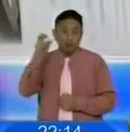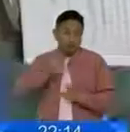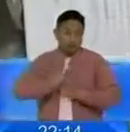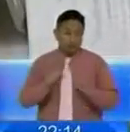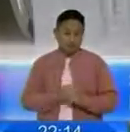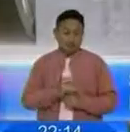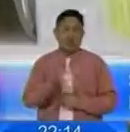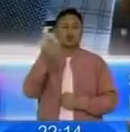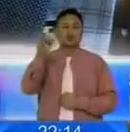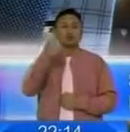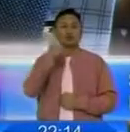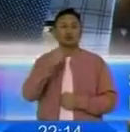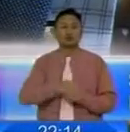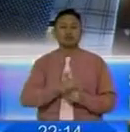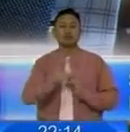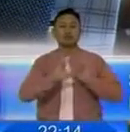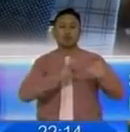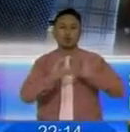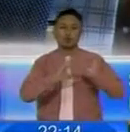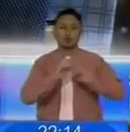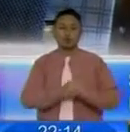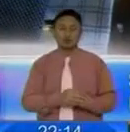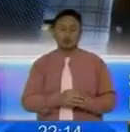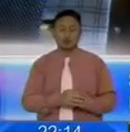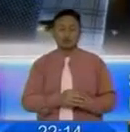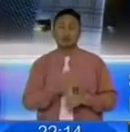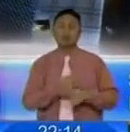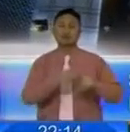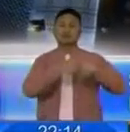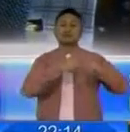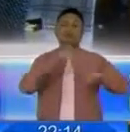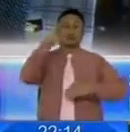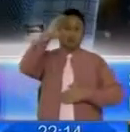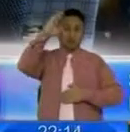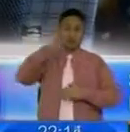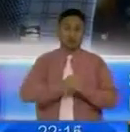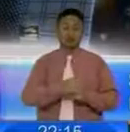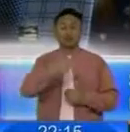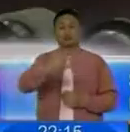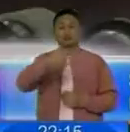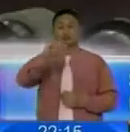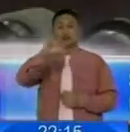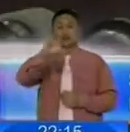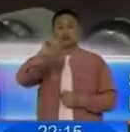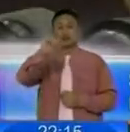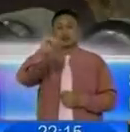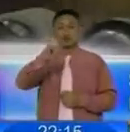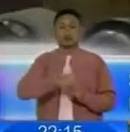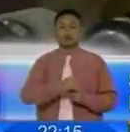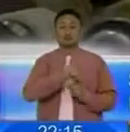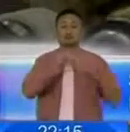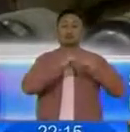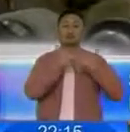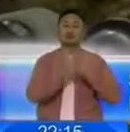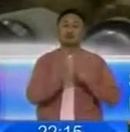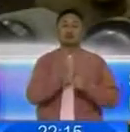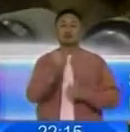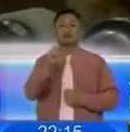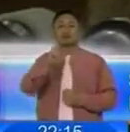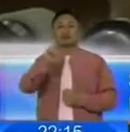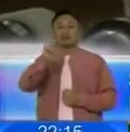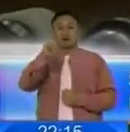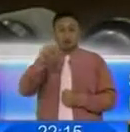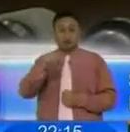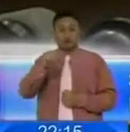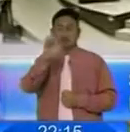hace referencia a una conversación filtrada que aparentemente tuvo el ex agente de inteligencia Raúl Chicaiza con el asambleísta José Serrano en enero de